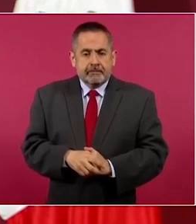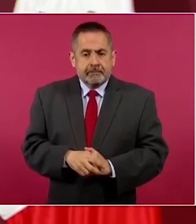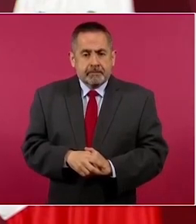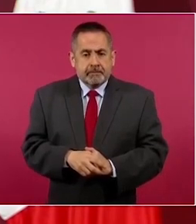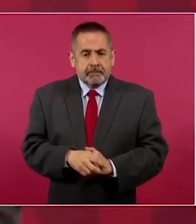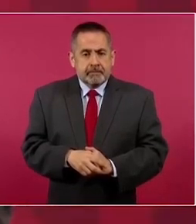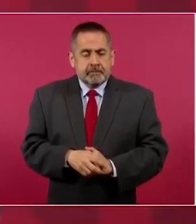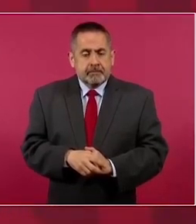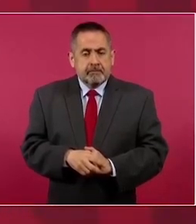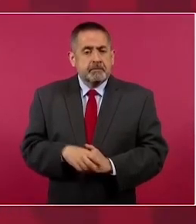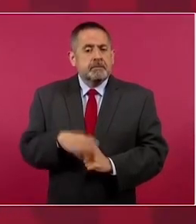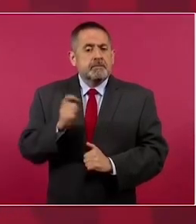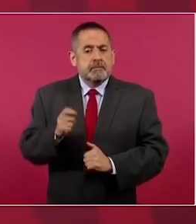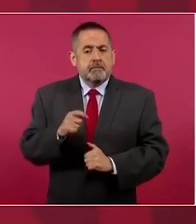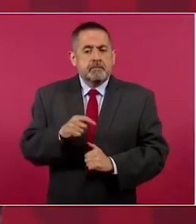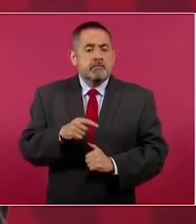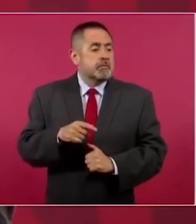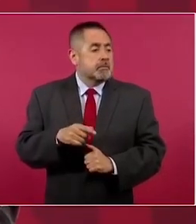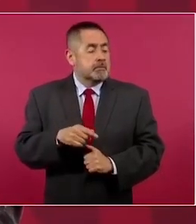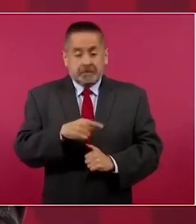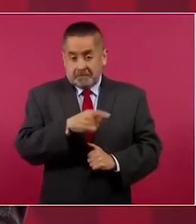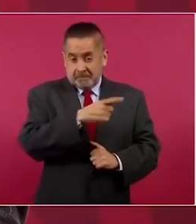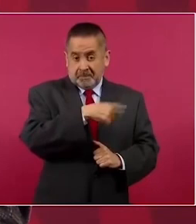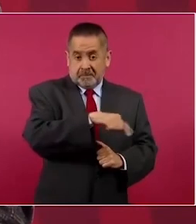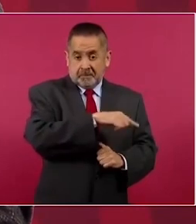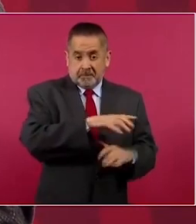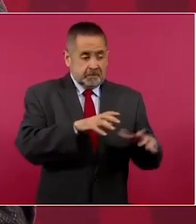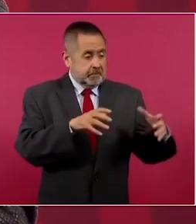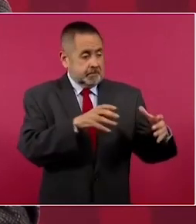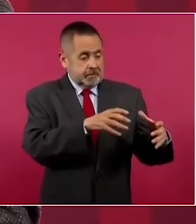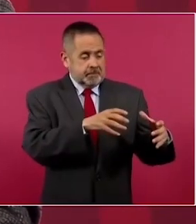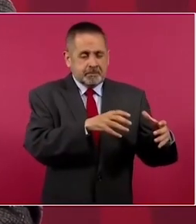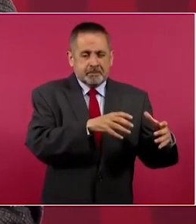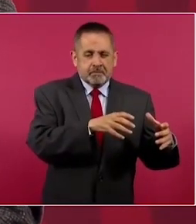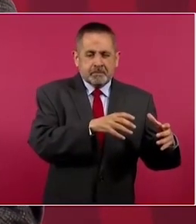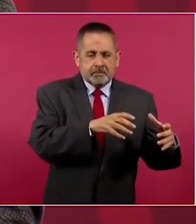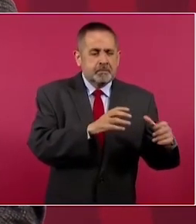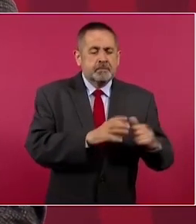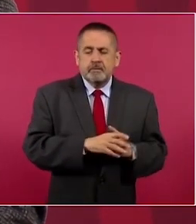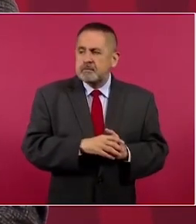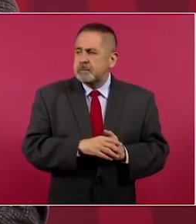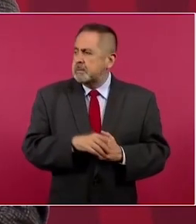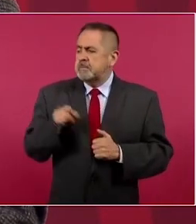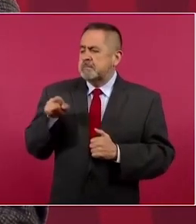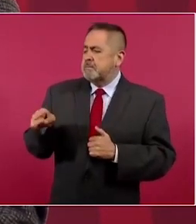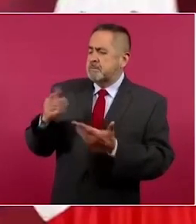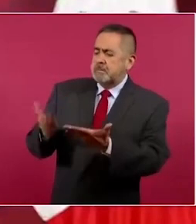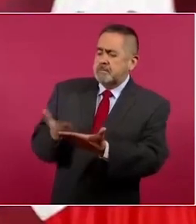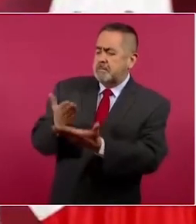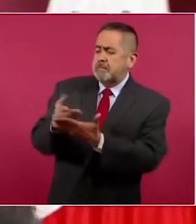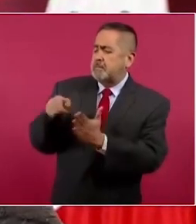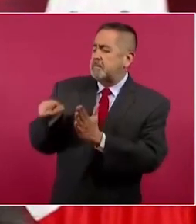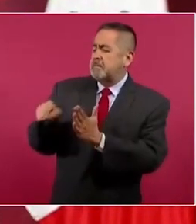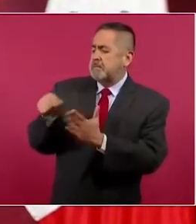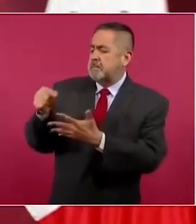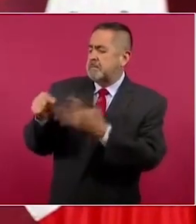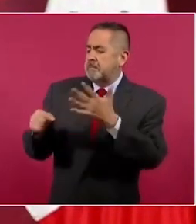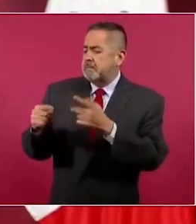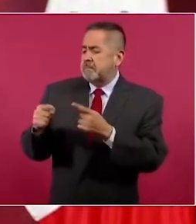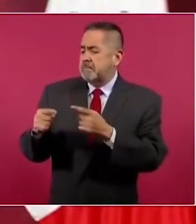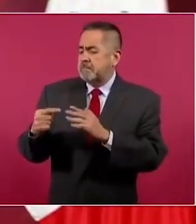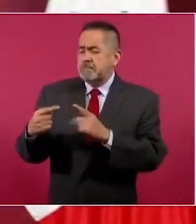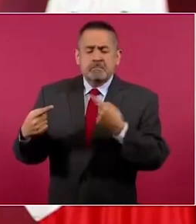Y todo lo que quieren declarar como inconstitucional, todo lo que presentamos, ella ha